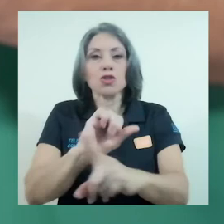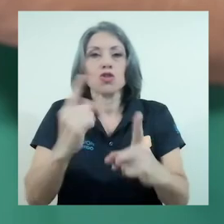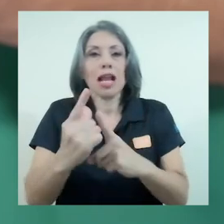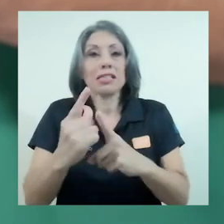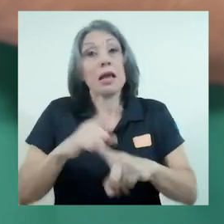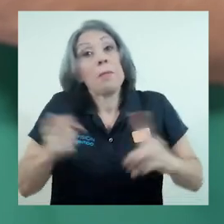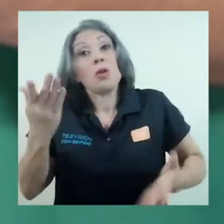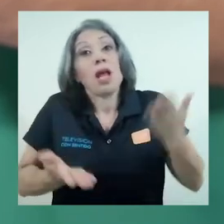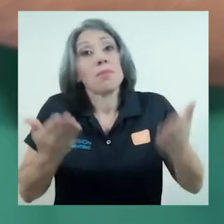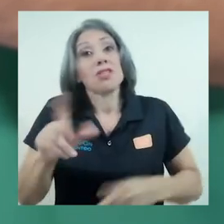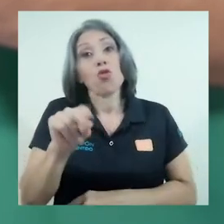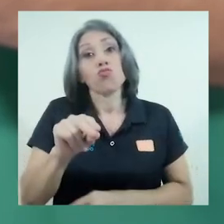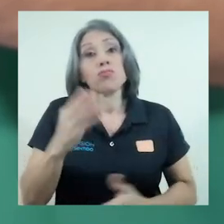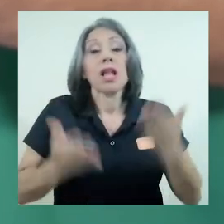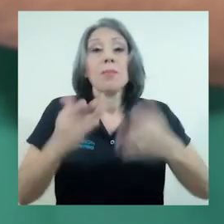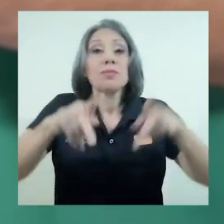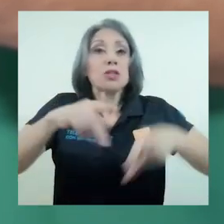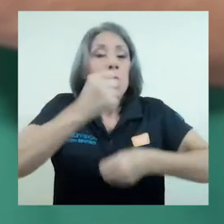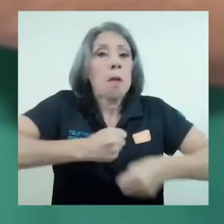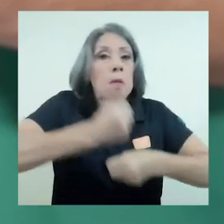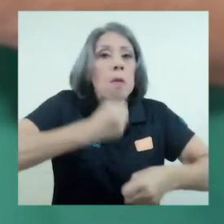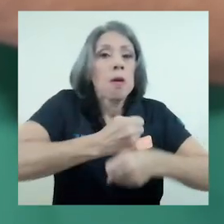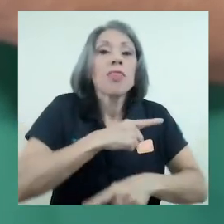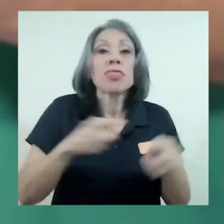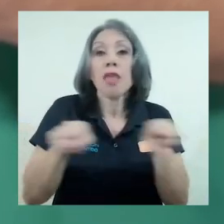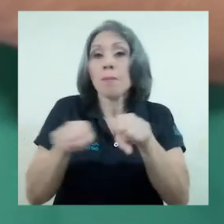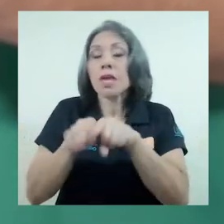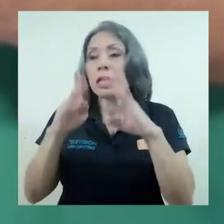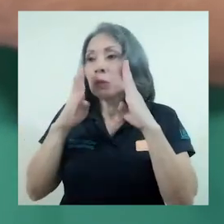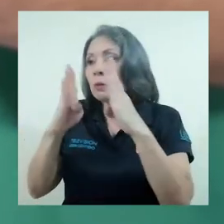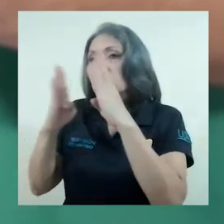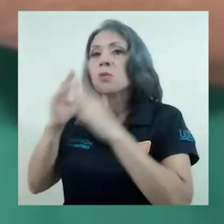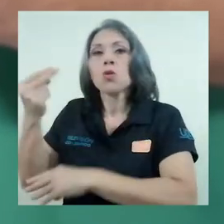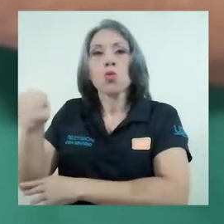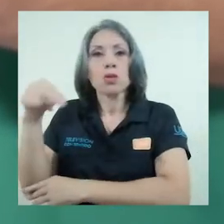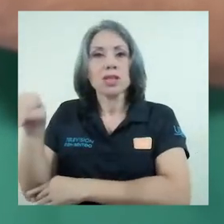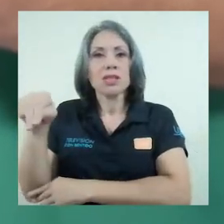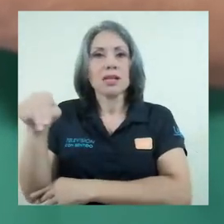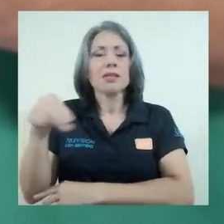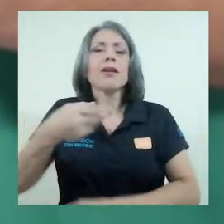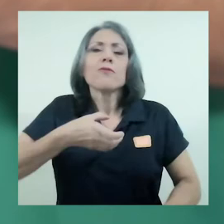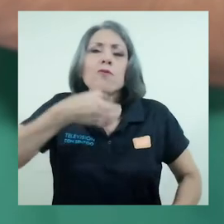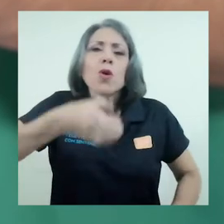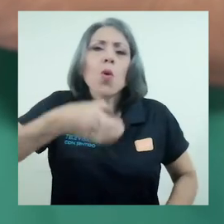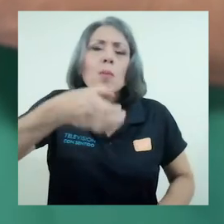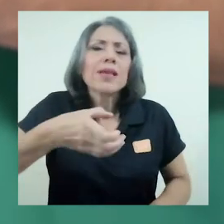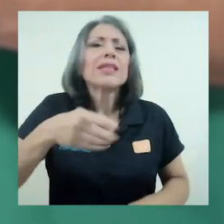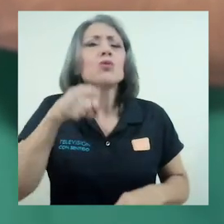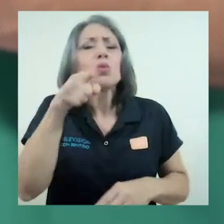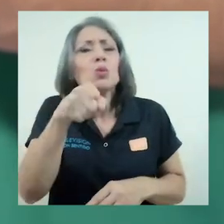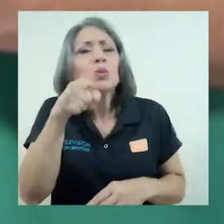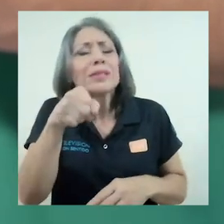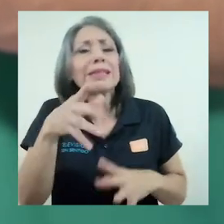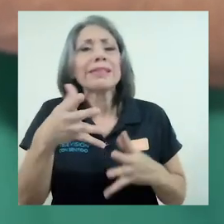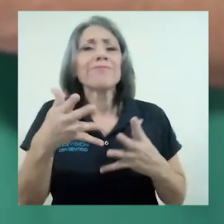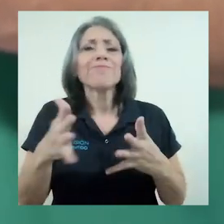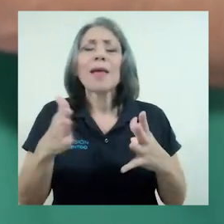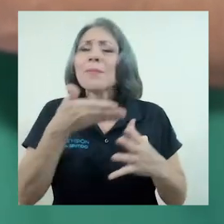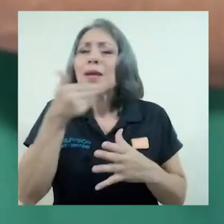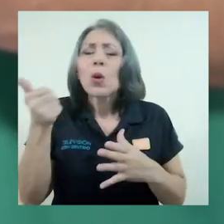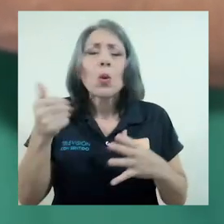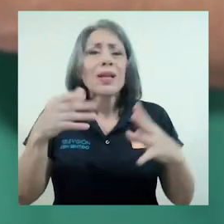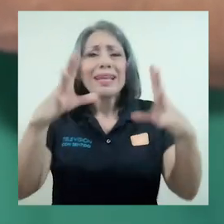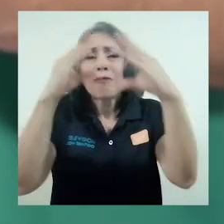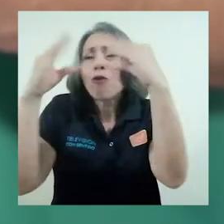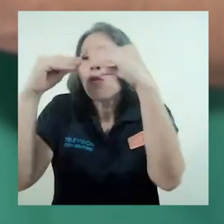noticias y la recomendación en ese caso sería reduzca hasta donde le sea posible la cantidad de información que usted